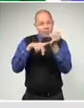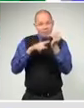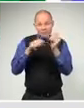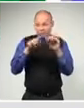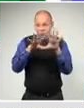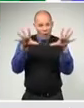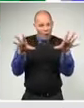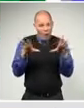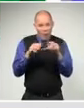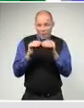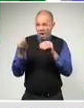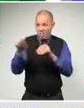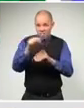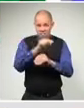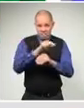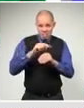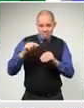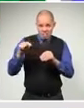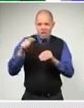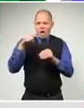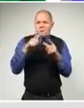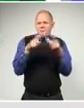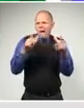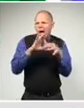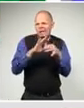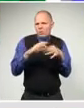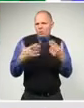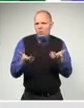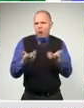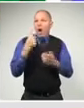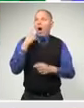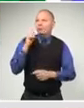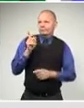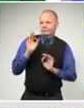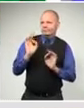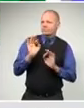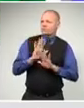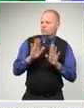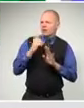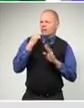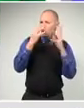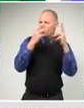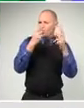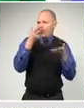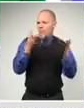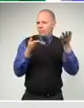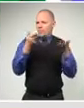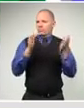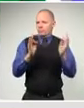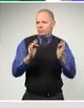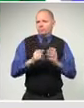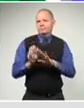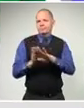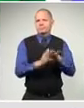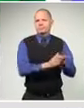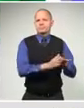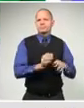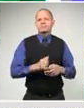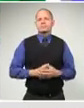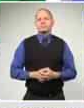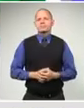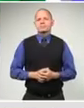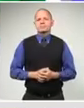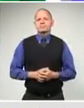y segundo, en qué territorios pues tenemos las mayores transmisiones en estos momentos. El